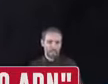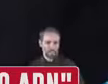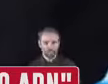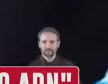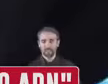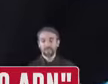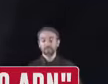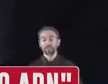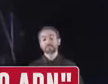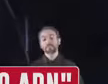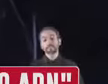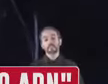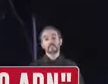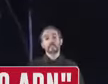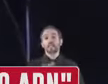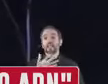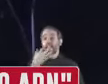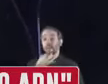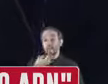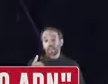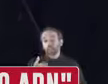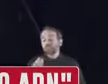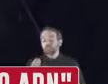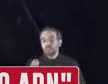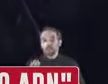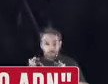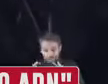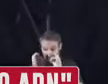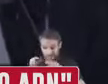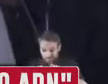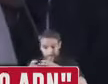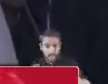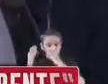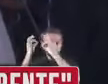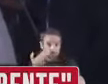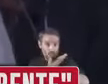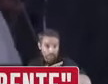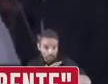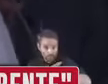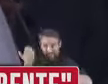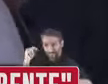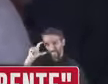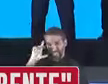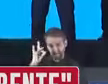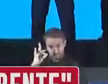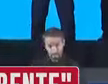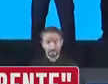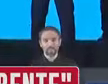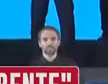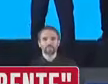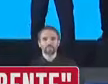y la verdad que cuando llegamos este 10 de diciembre